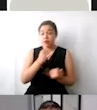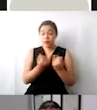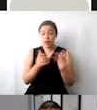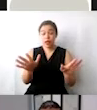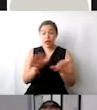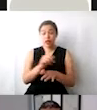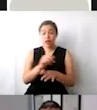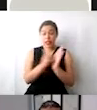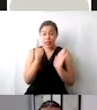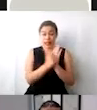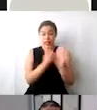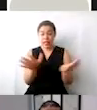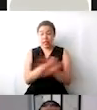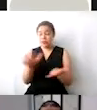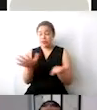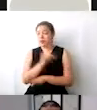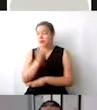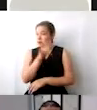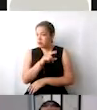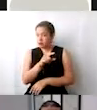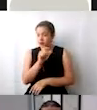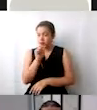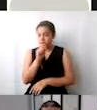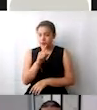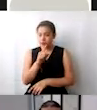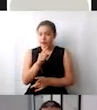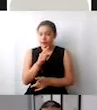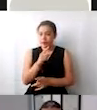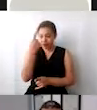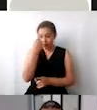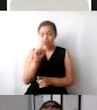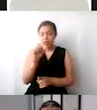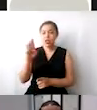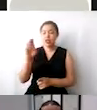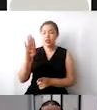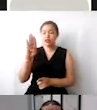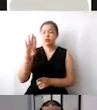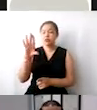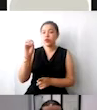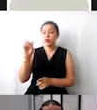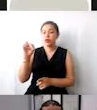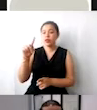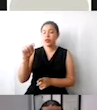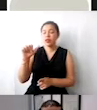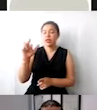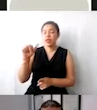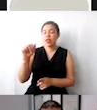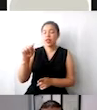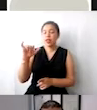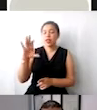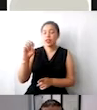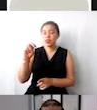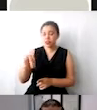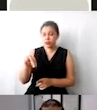leyes más en torno a la subcontratación. La primera